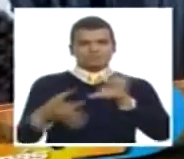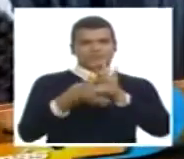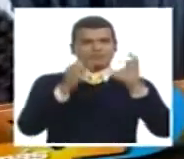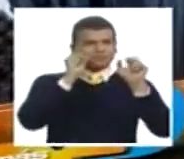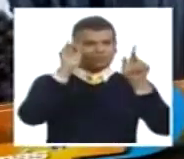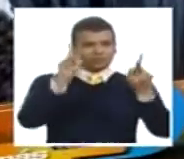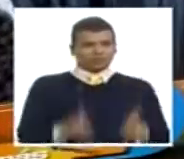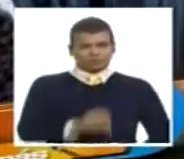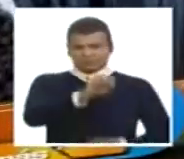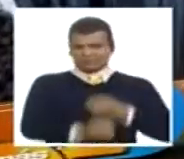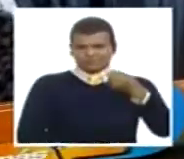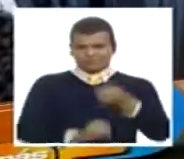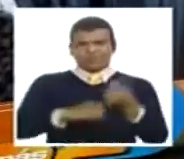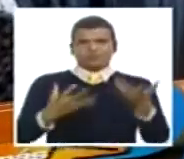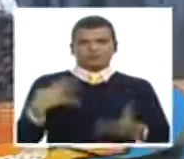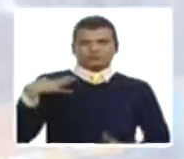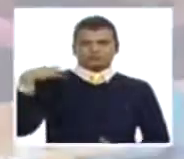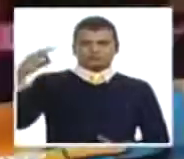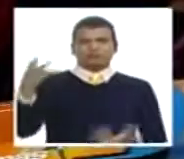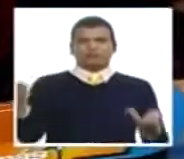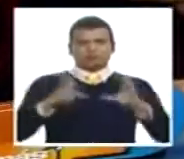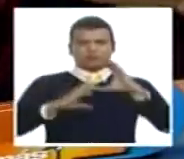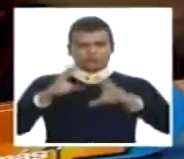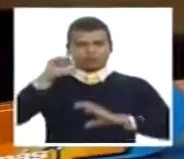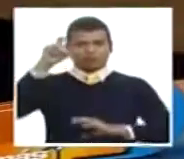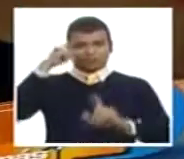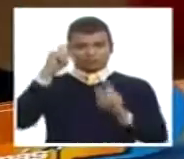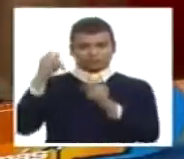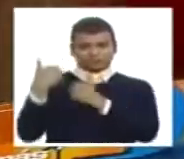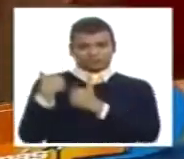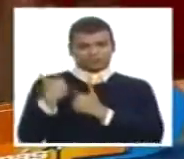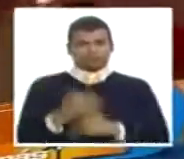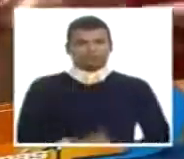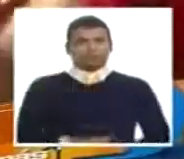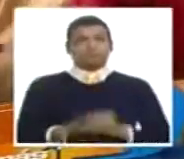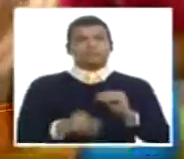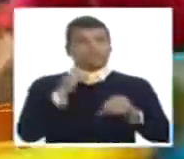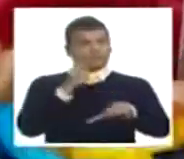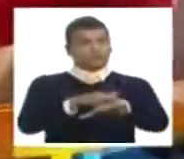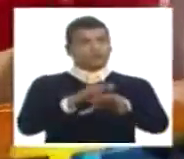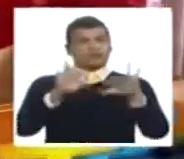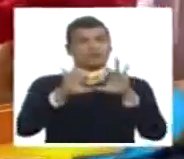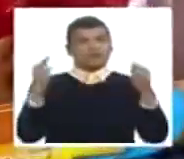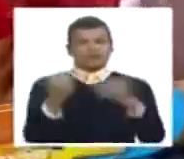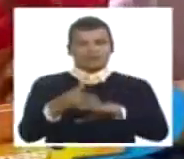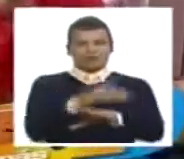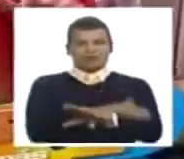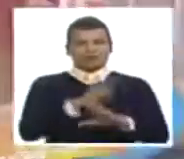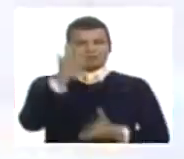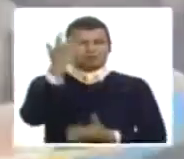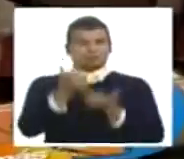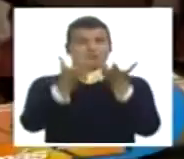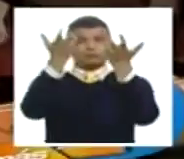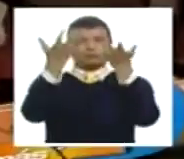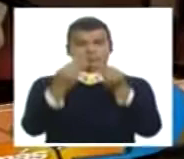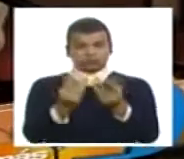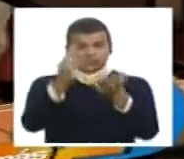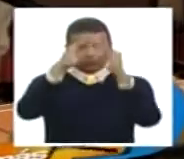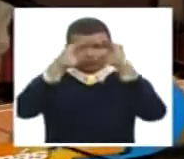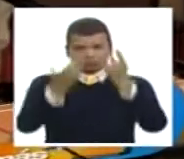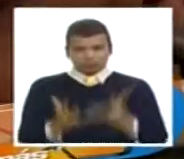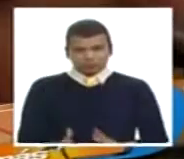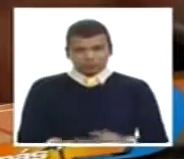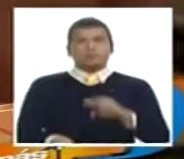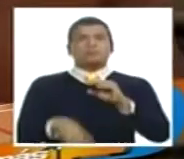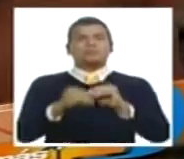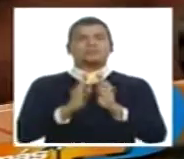aspirante a la gobernación del Cauca, Felipe Muñoz. La buena noticia que recibió una familia que perdió su casa por un incendio. Y todas las